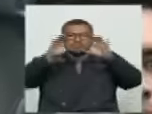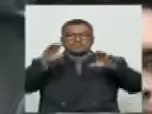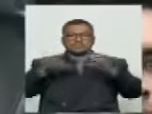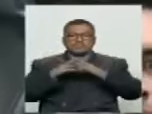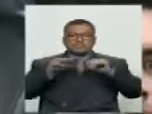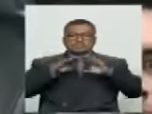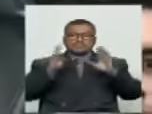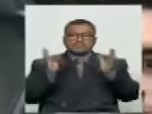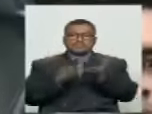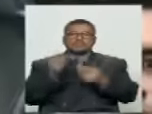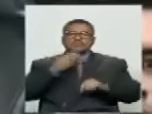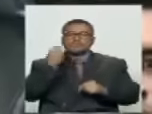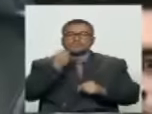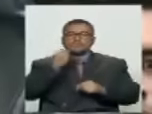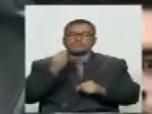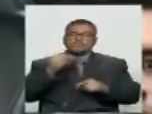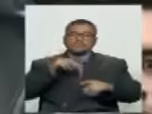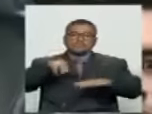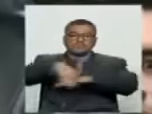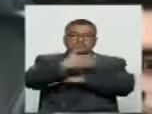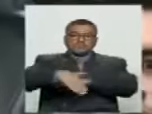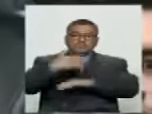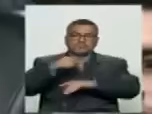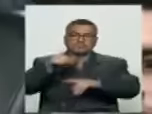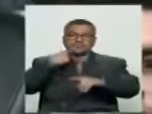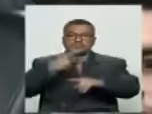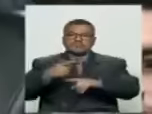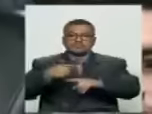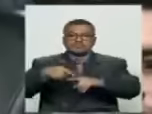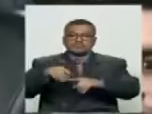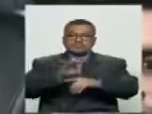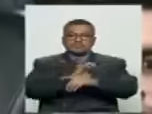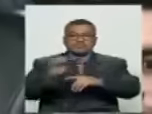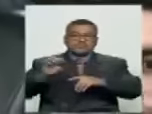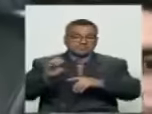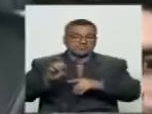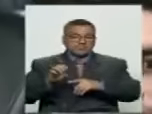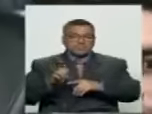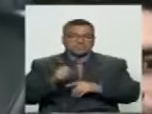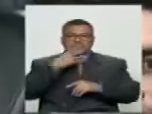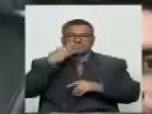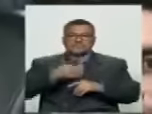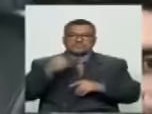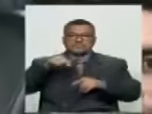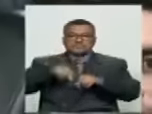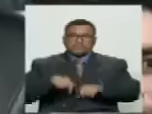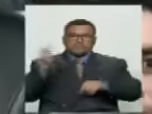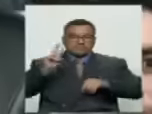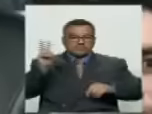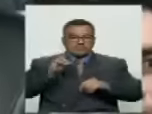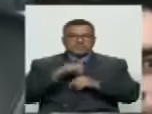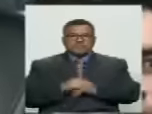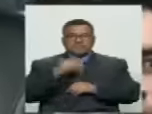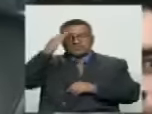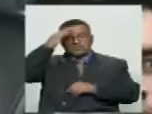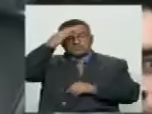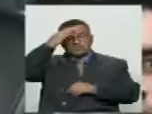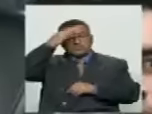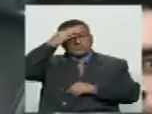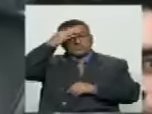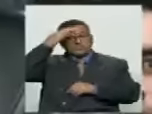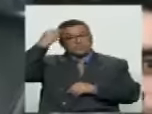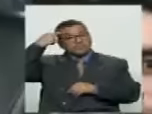mundo, la juventud está zumbada a la calle pidiendo educación gratuita y de calidad. Mientras en Venezuela han